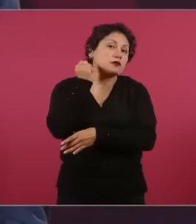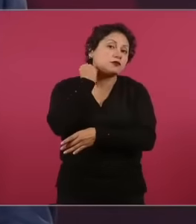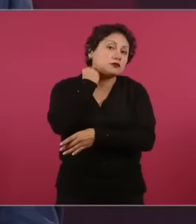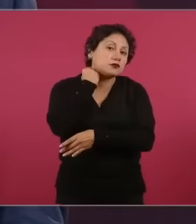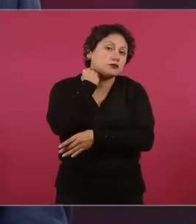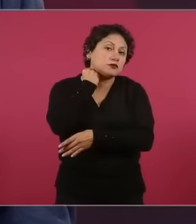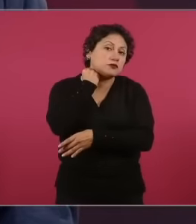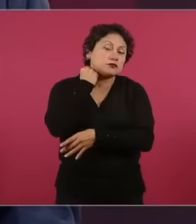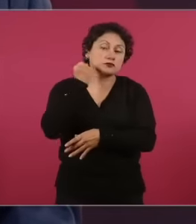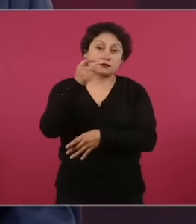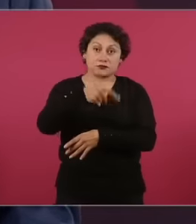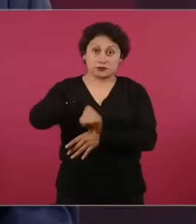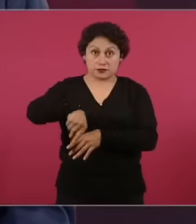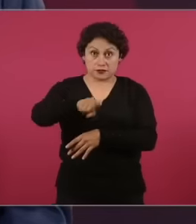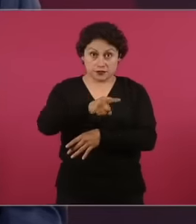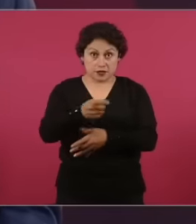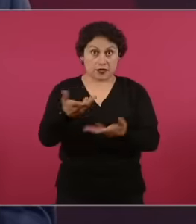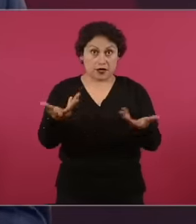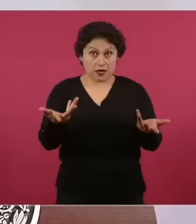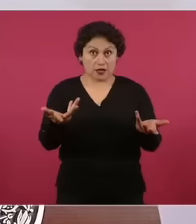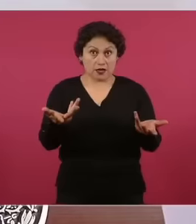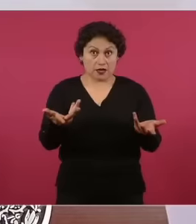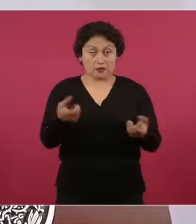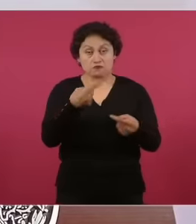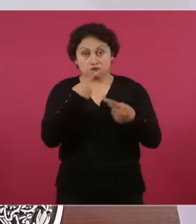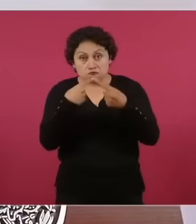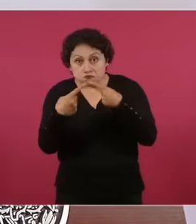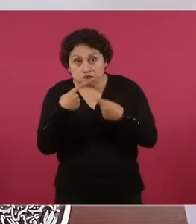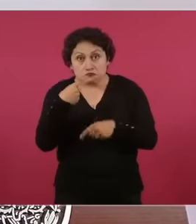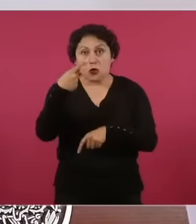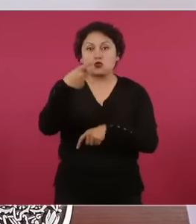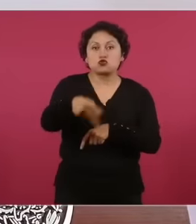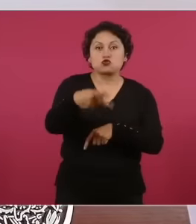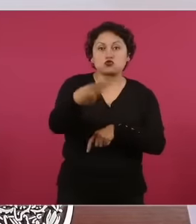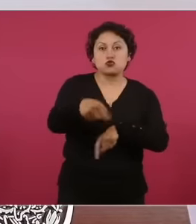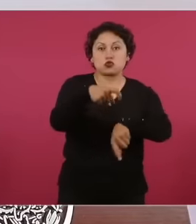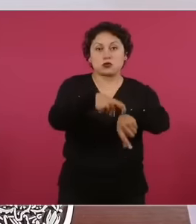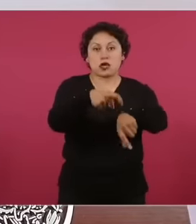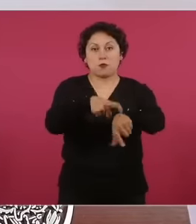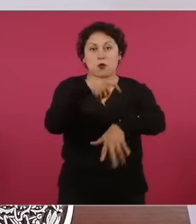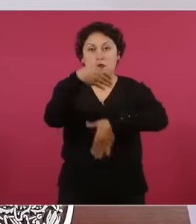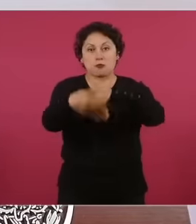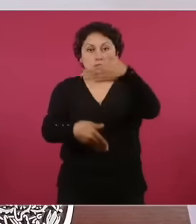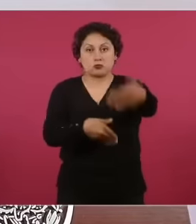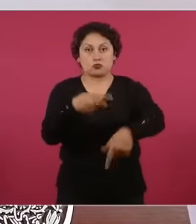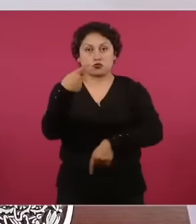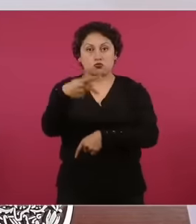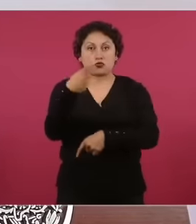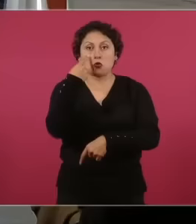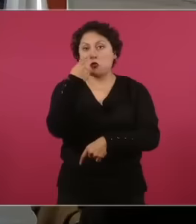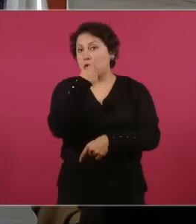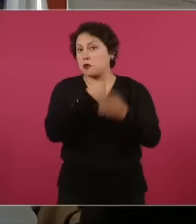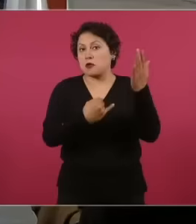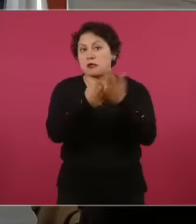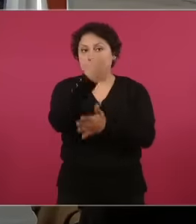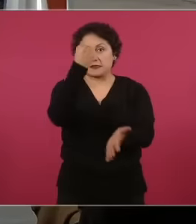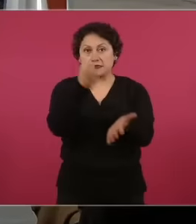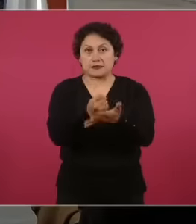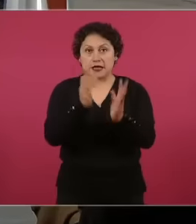si el Poder Legislativo, de acuerdo a sus procedimientos, decide hacerlo ya,